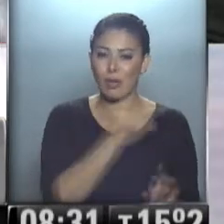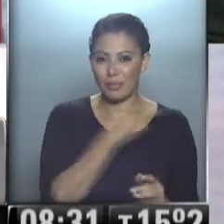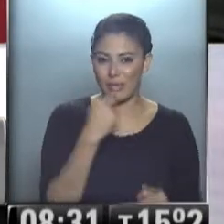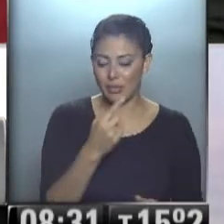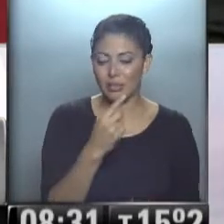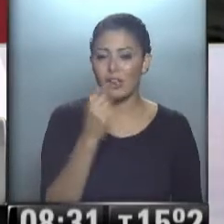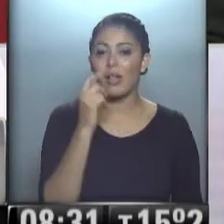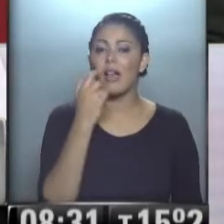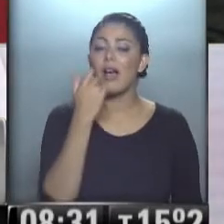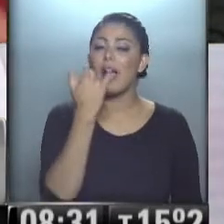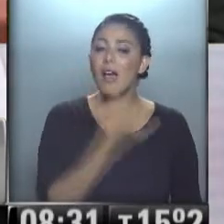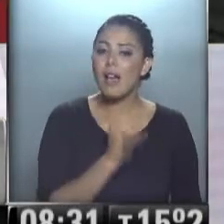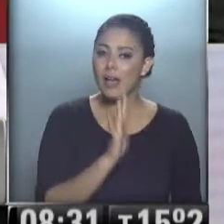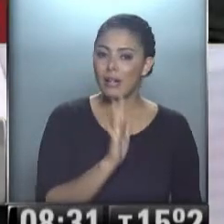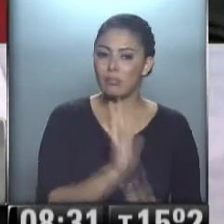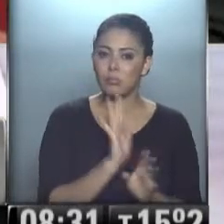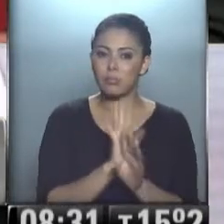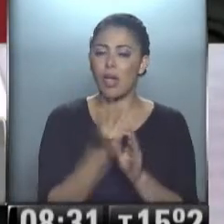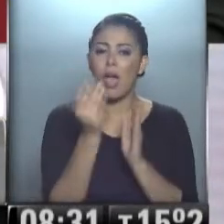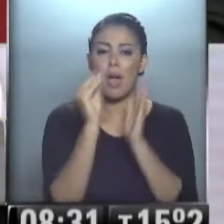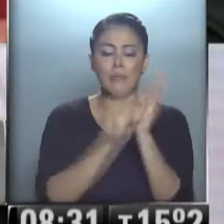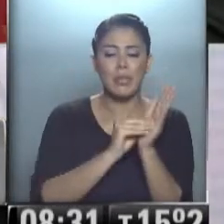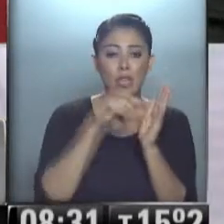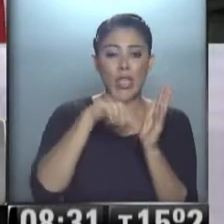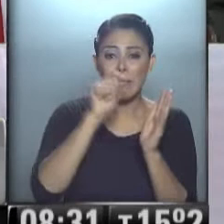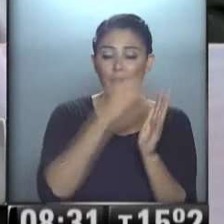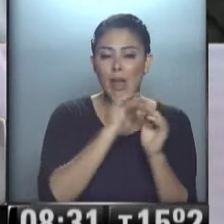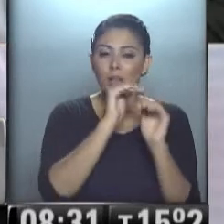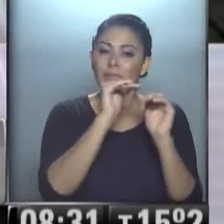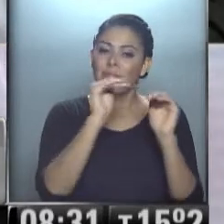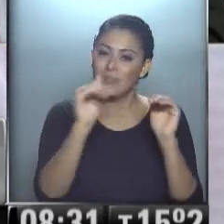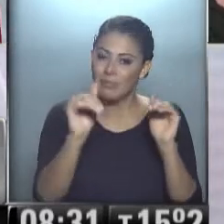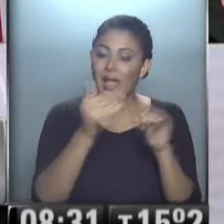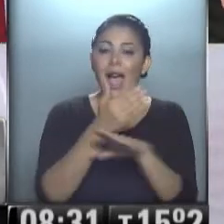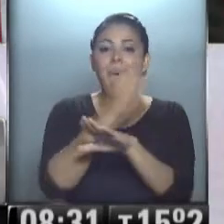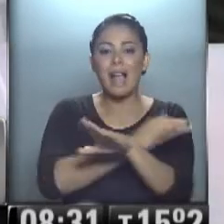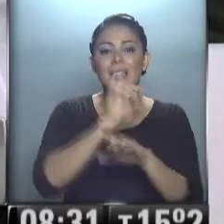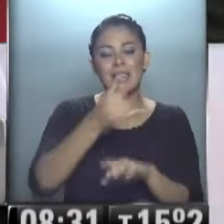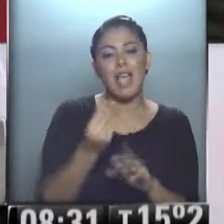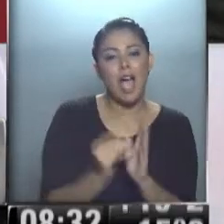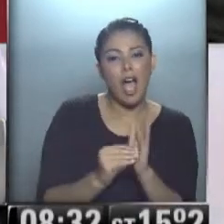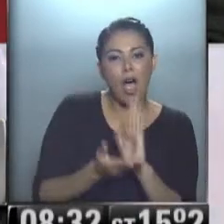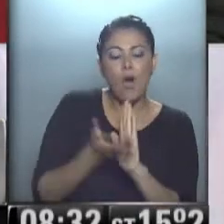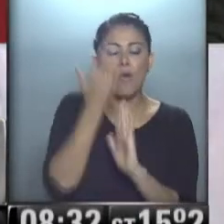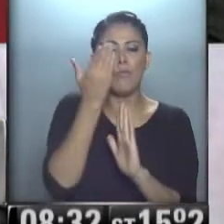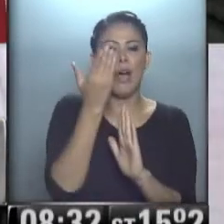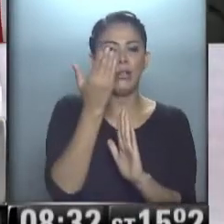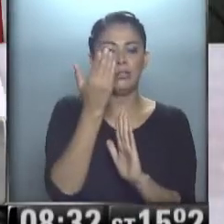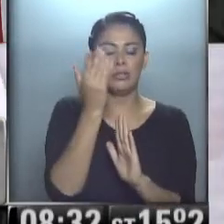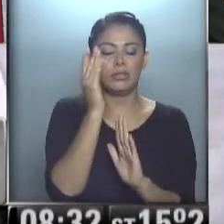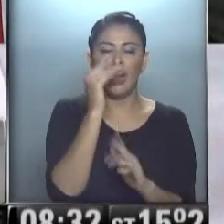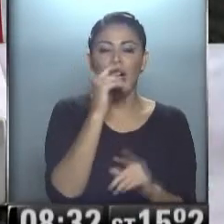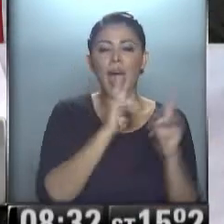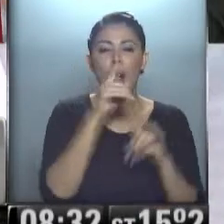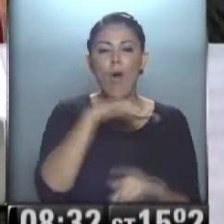hubo un amesetamiento de los precios durante este mes de febrero hubo aumentos anteriores que han colocado los precios mostradores en